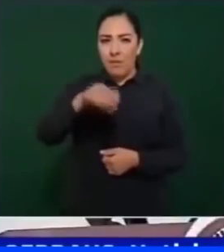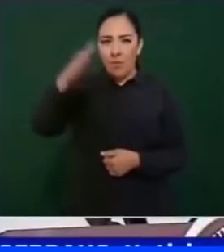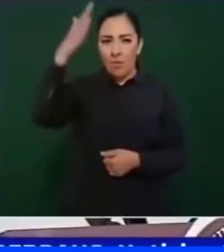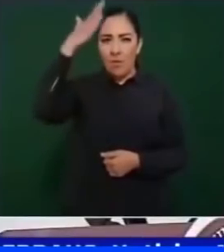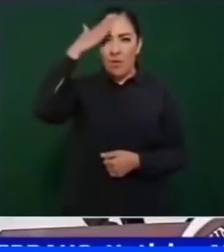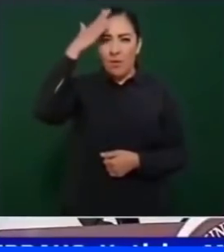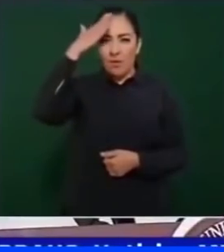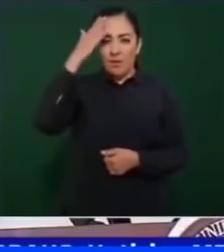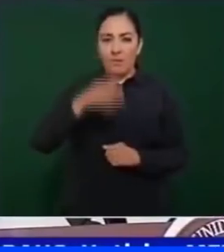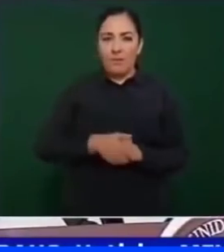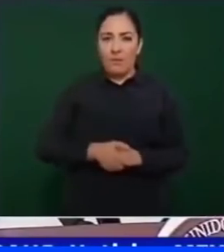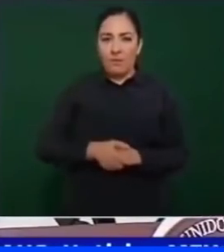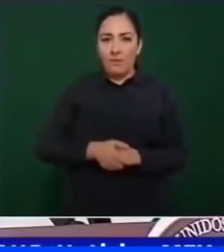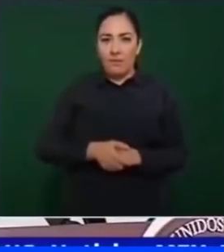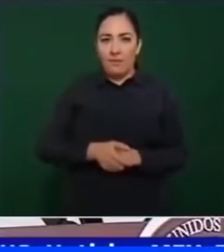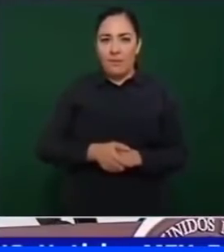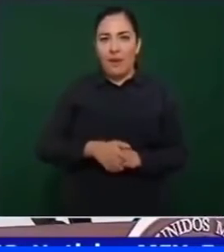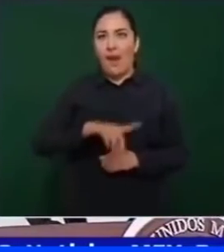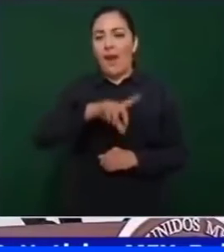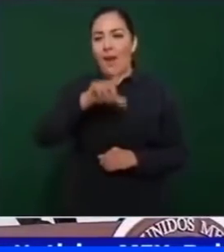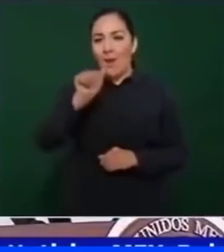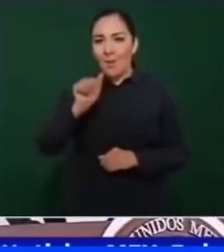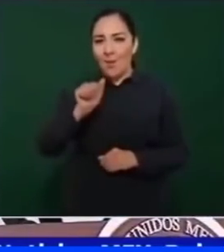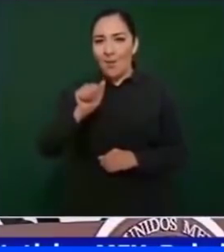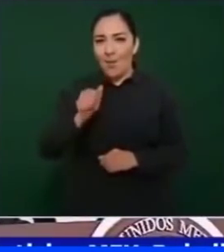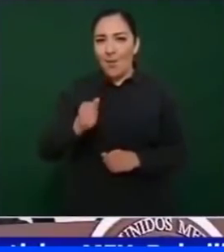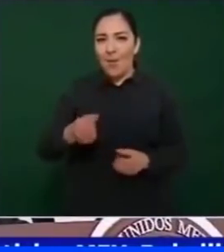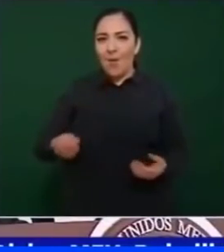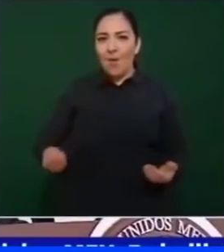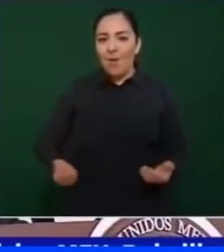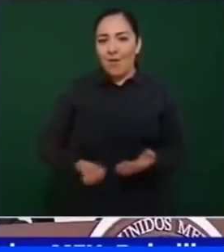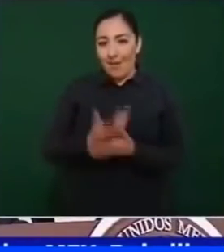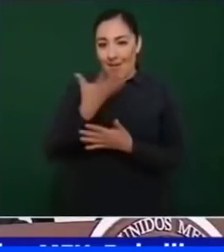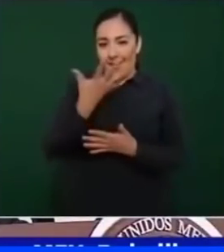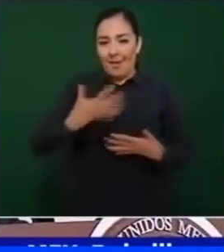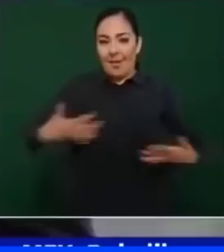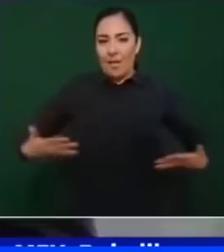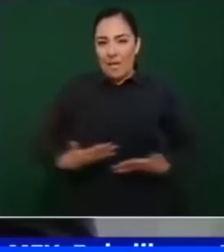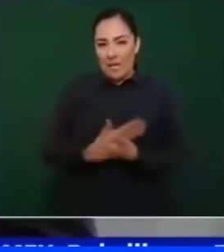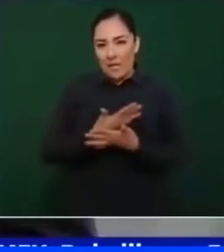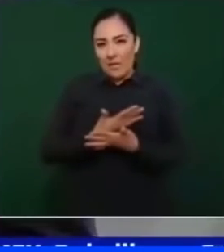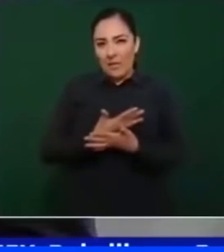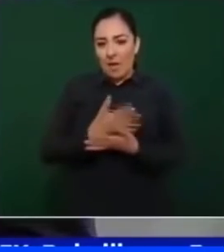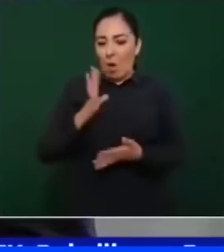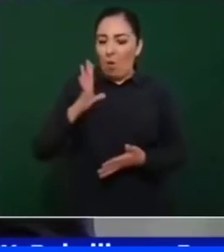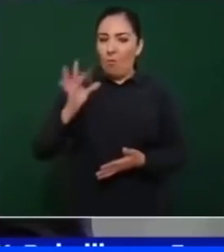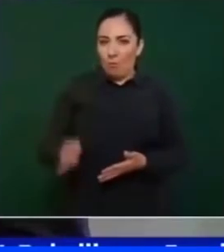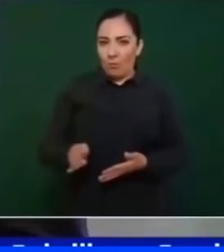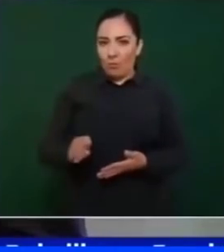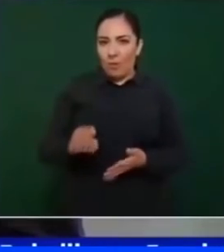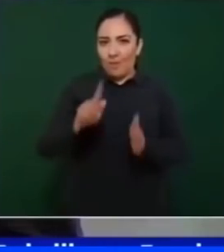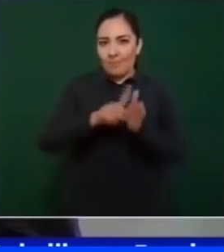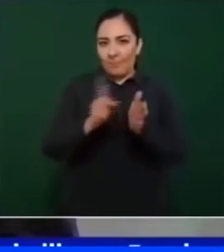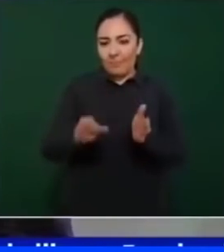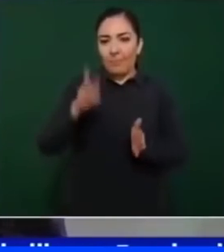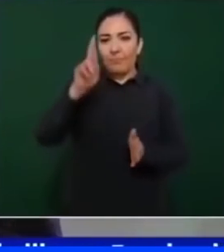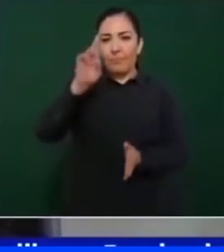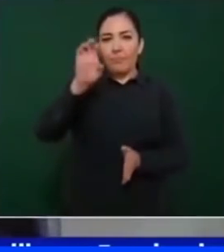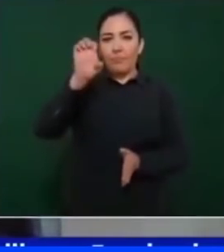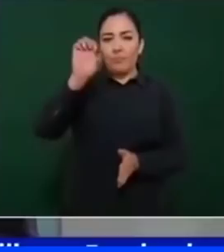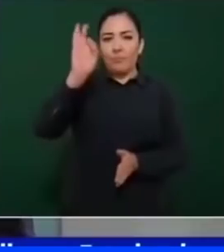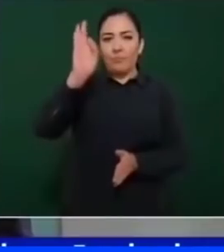y producto de eso pues surge el Reforma. ¿Cuándo se funda el